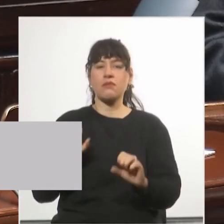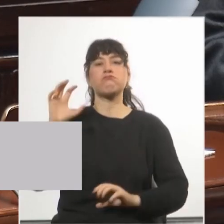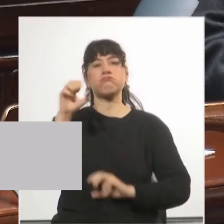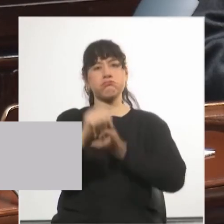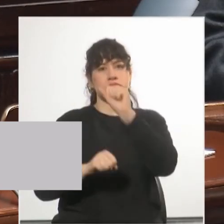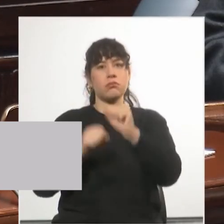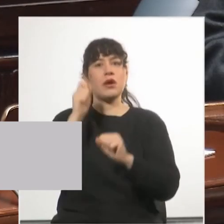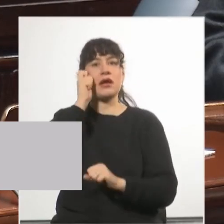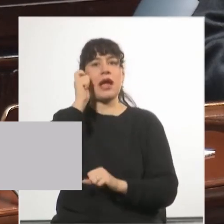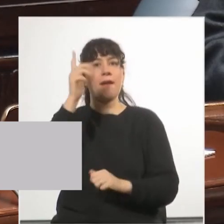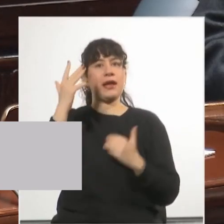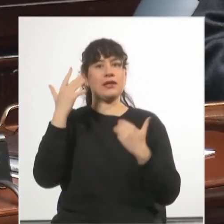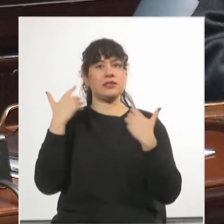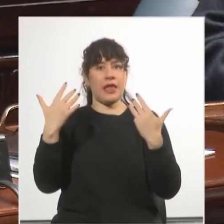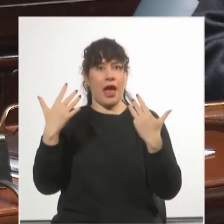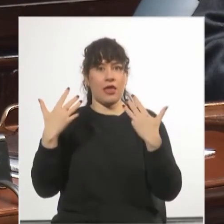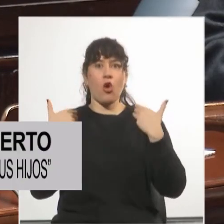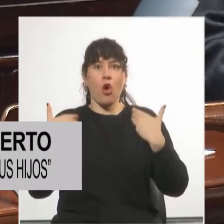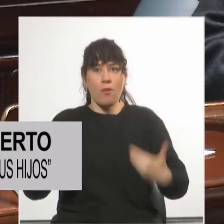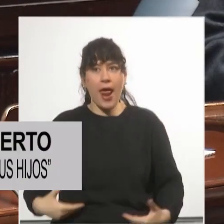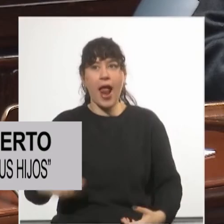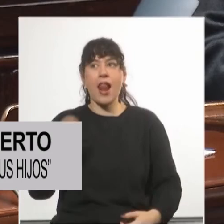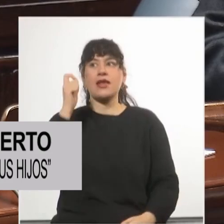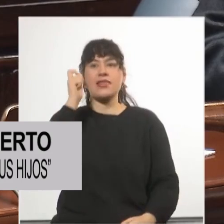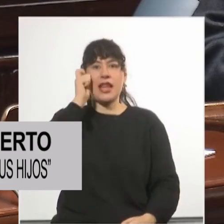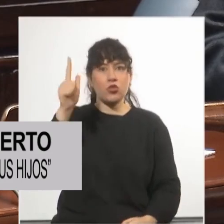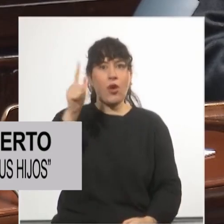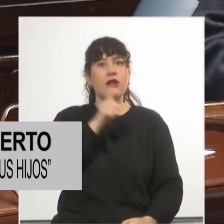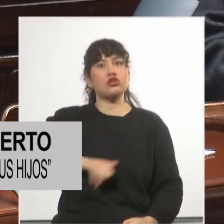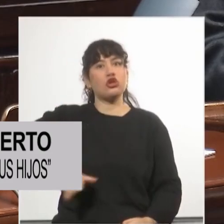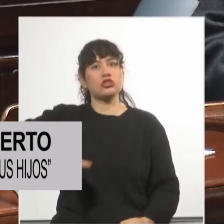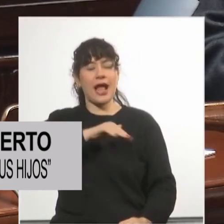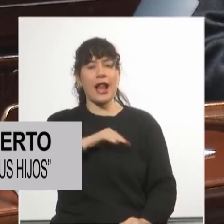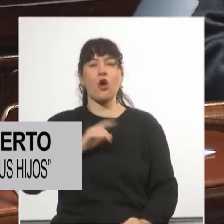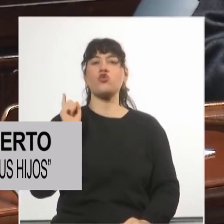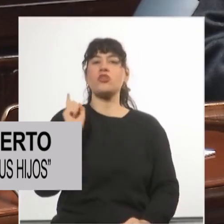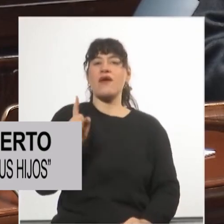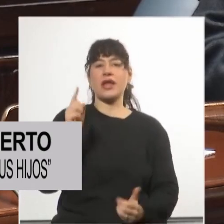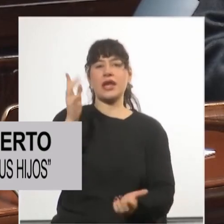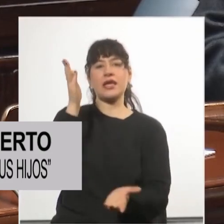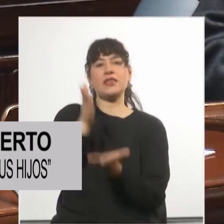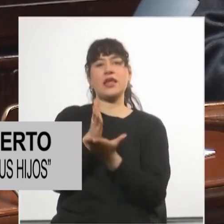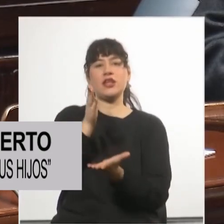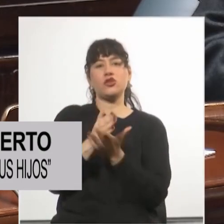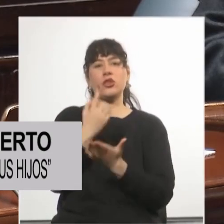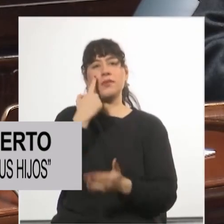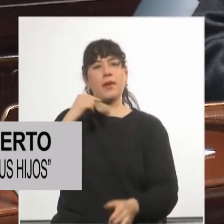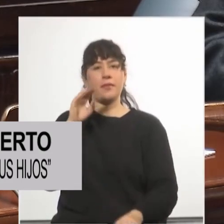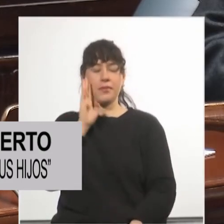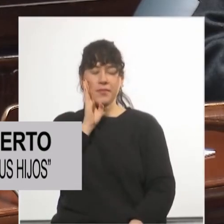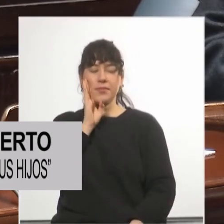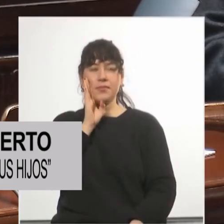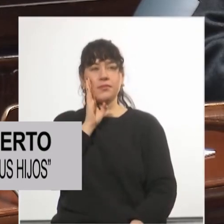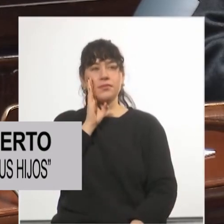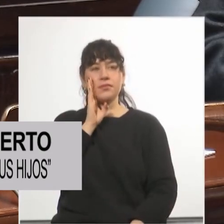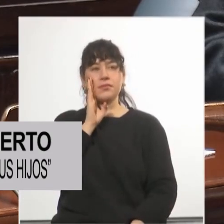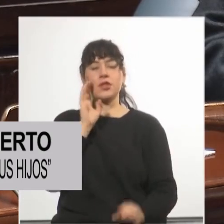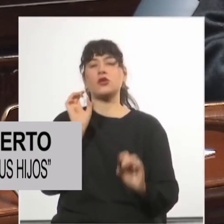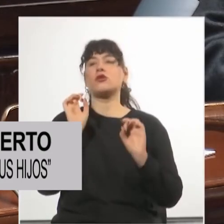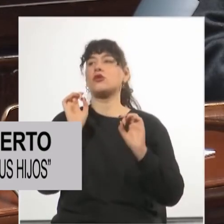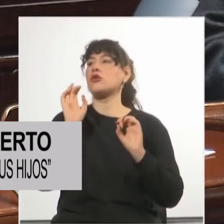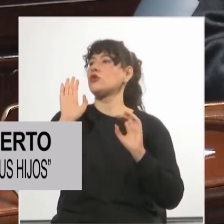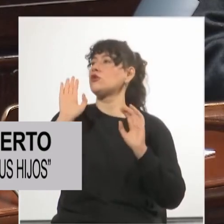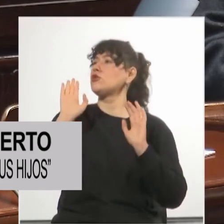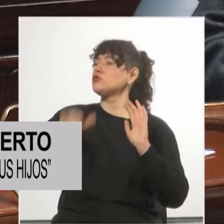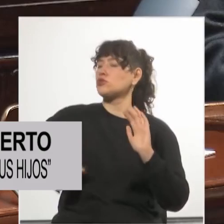plena capacidad corporal, intelectual, social, es un deber y un derecho de los padres. Son los padres